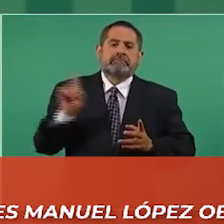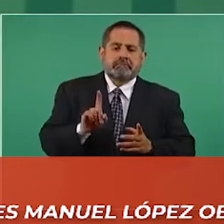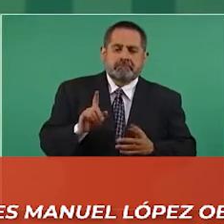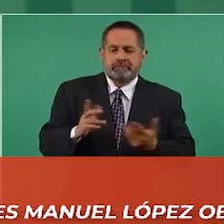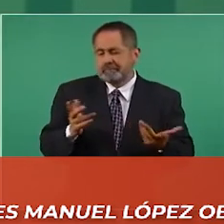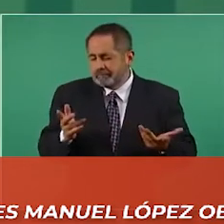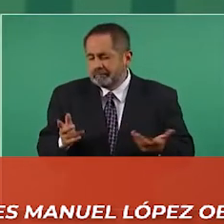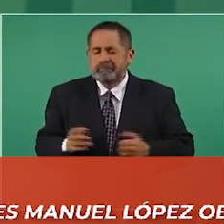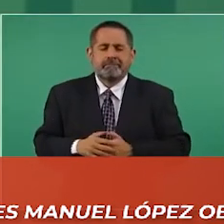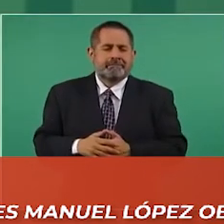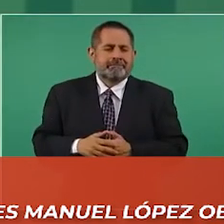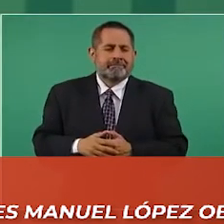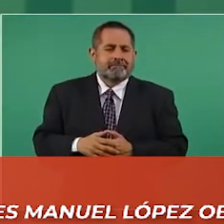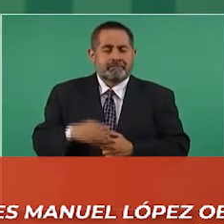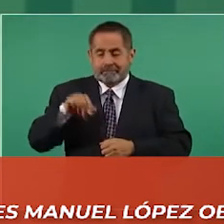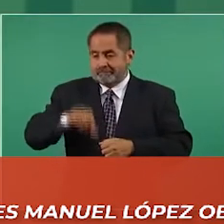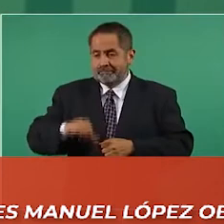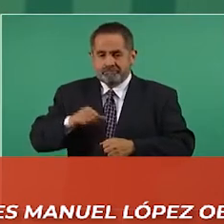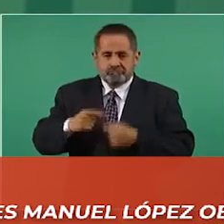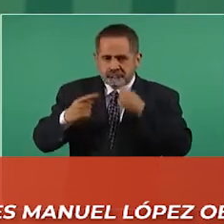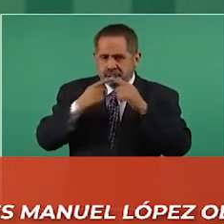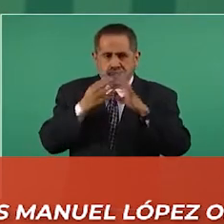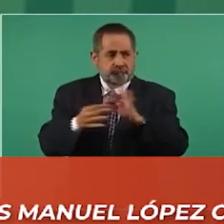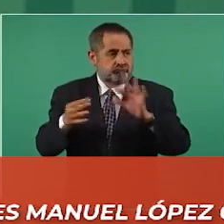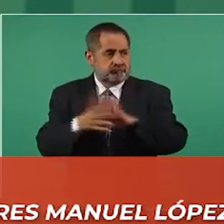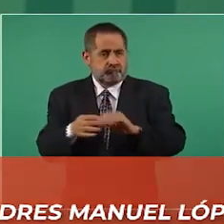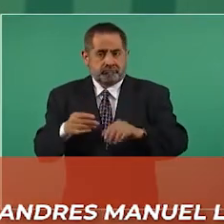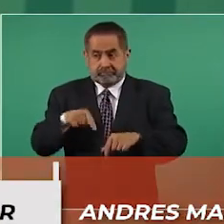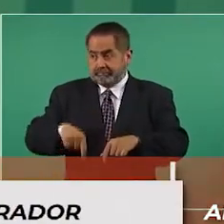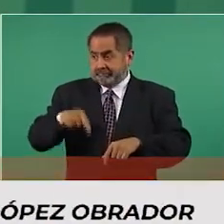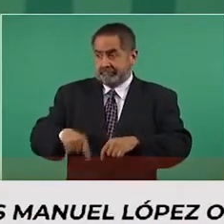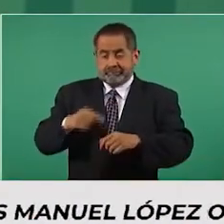Todo lo que aquí ocurre